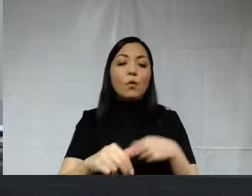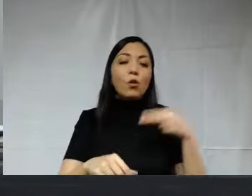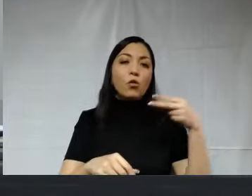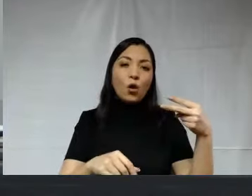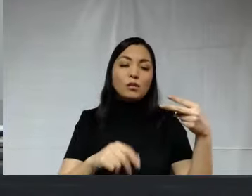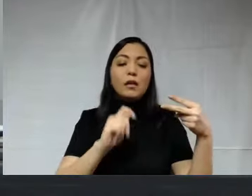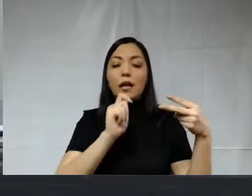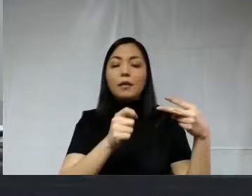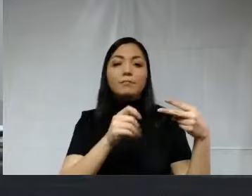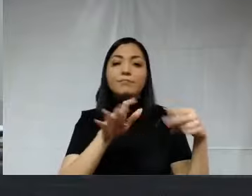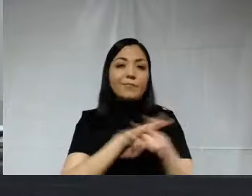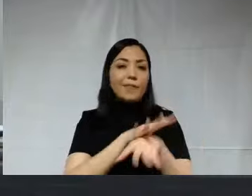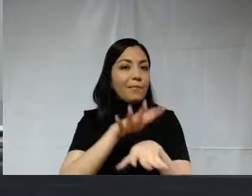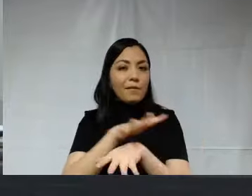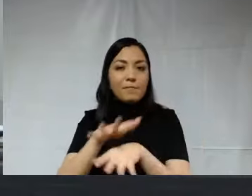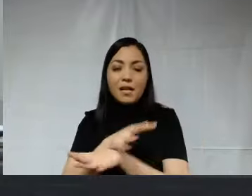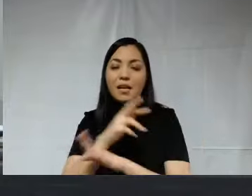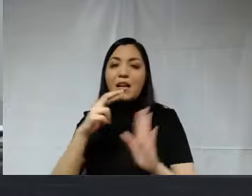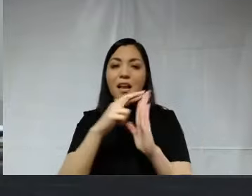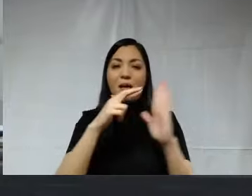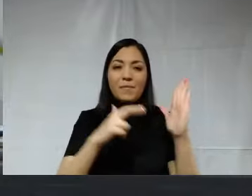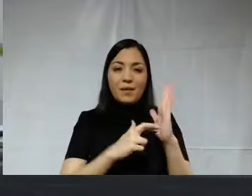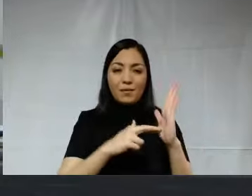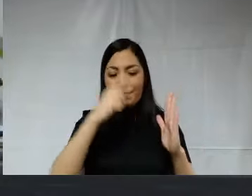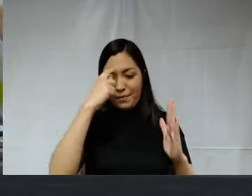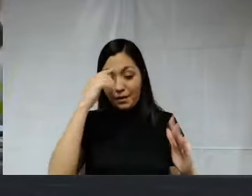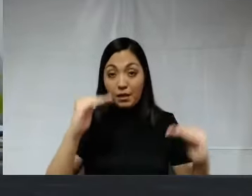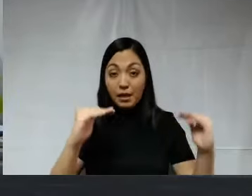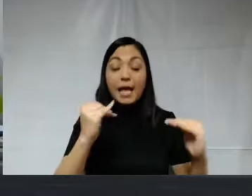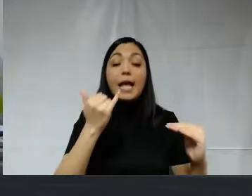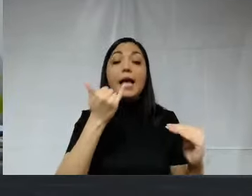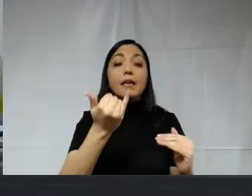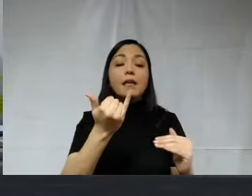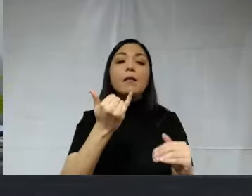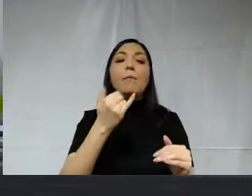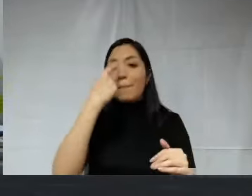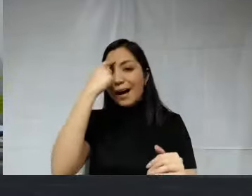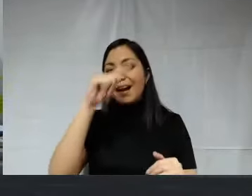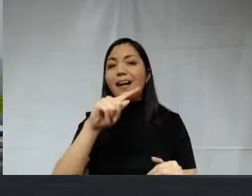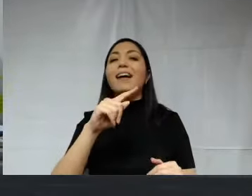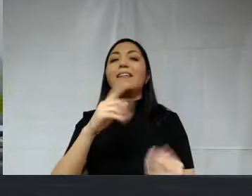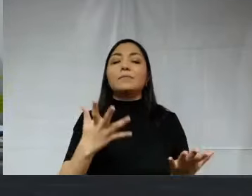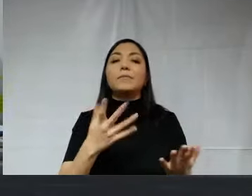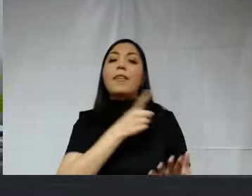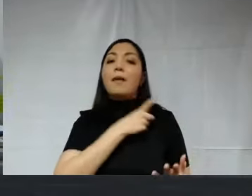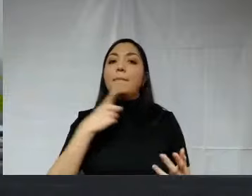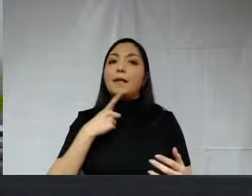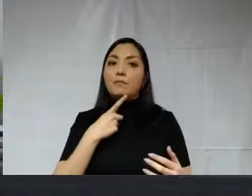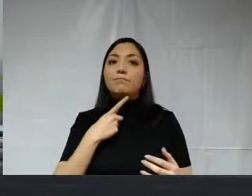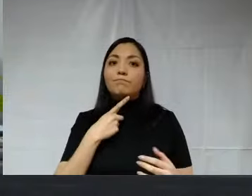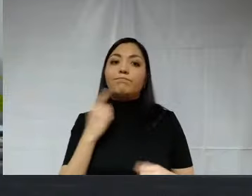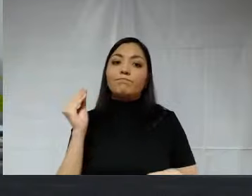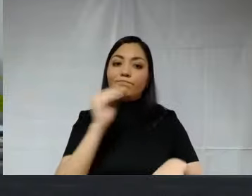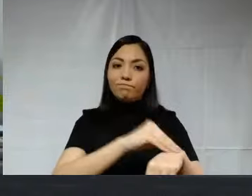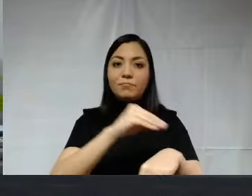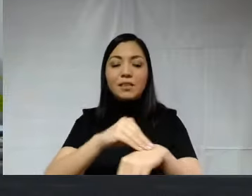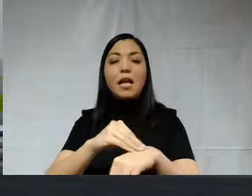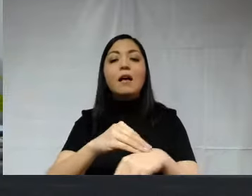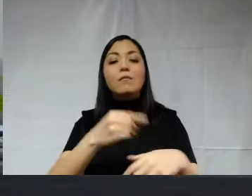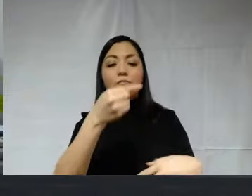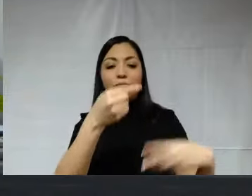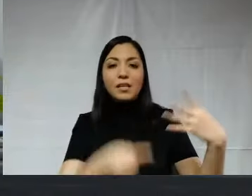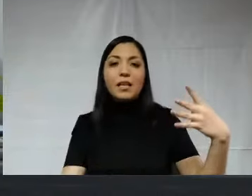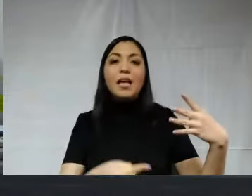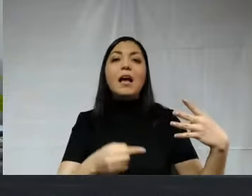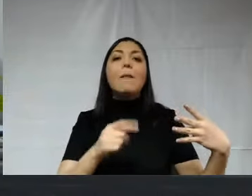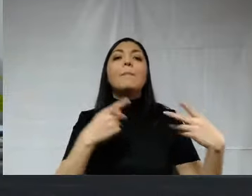rap-letra deciones en favor de grupos en situación de vulnerabilidad en la postulación de candidaturas a diputaciones y municipes